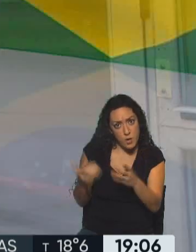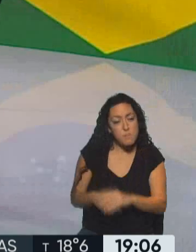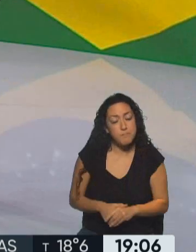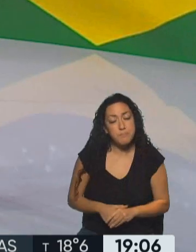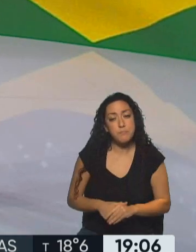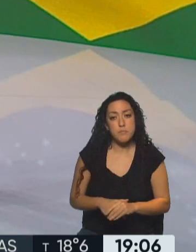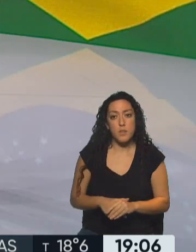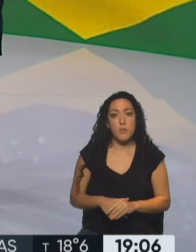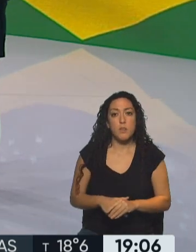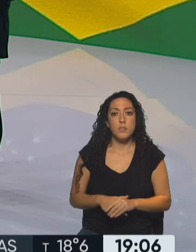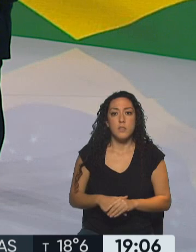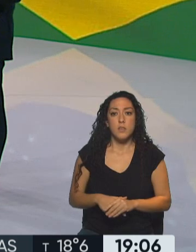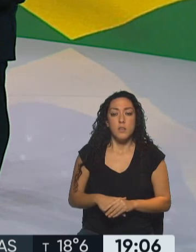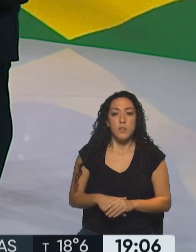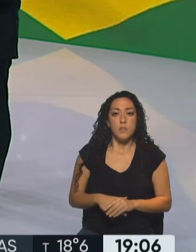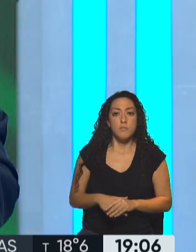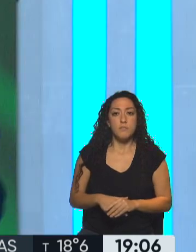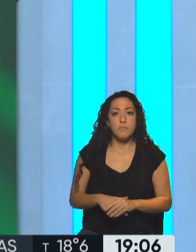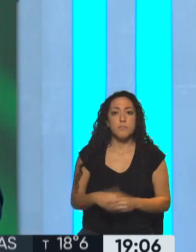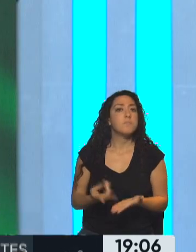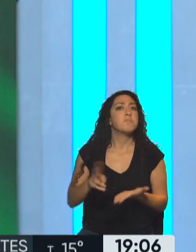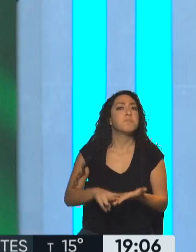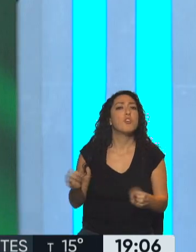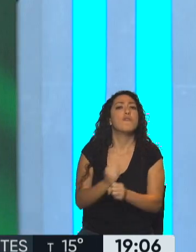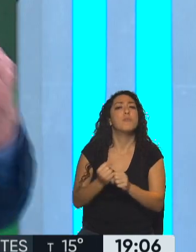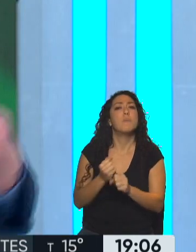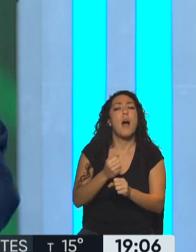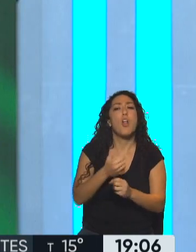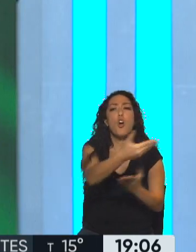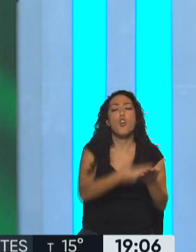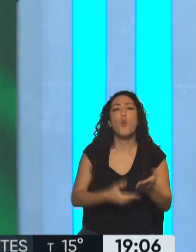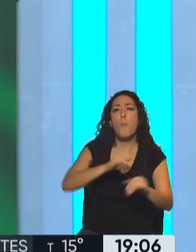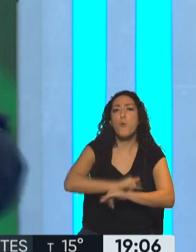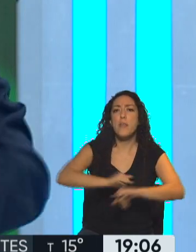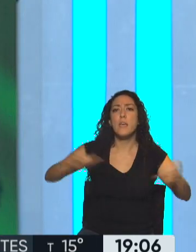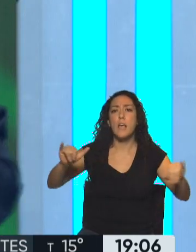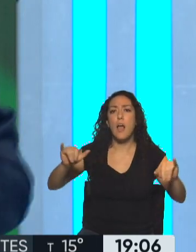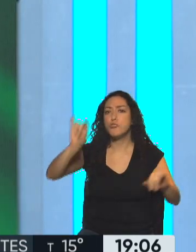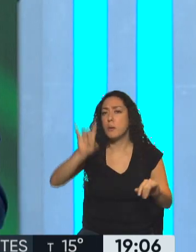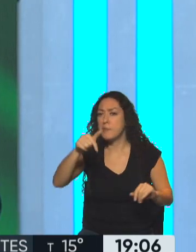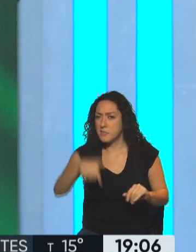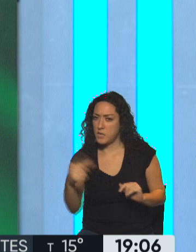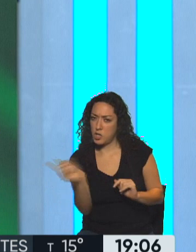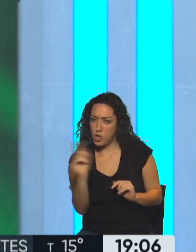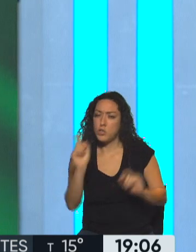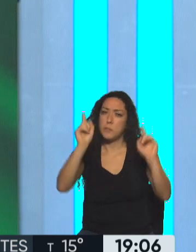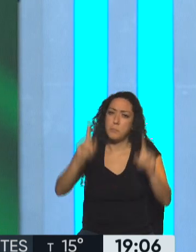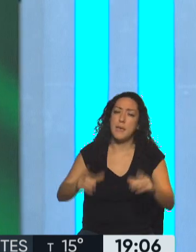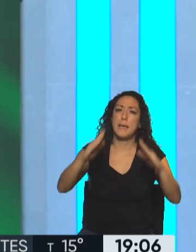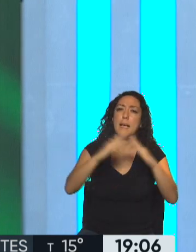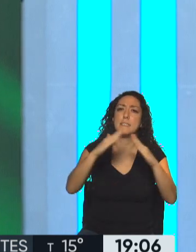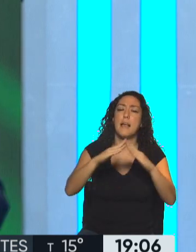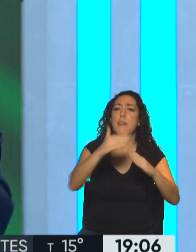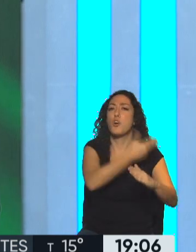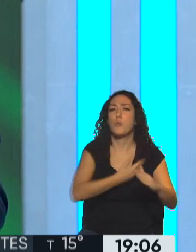a reconfirmar no solo este comunicado, sino todo lo que se sabe en el mundo de la Casa de Gobierno, y ahí está